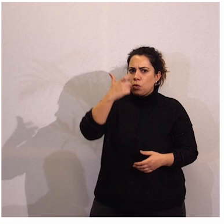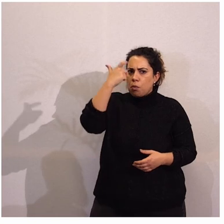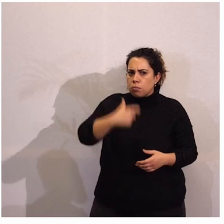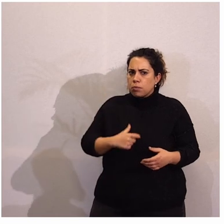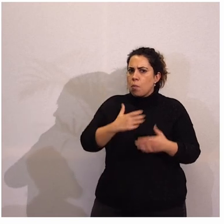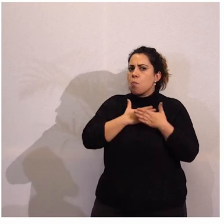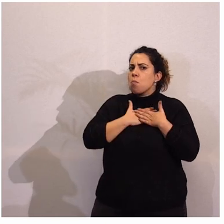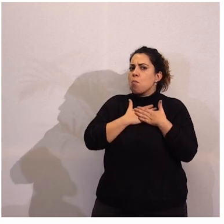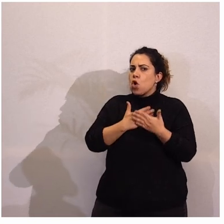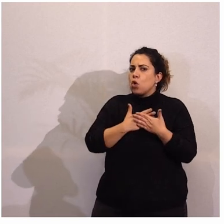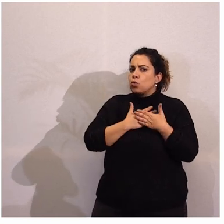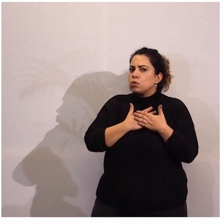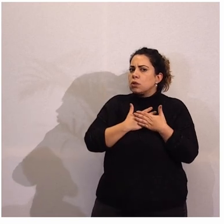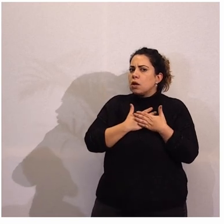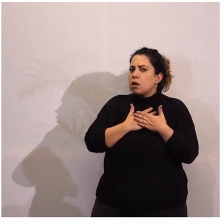voluntario